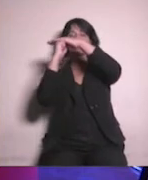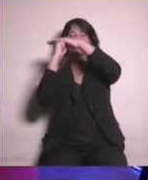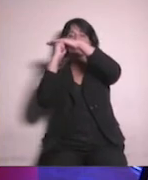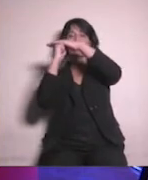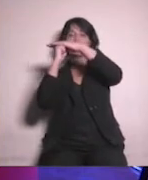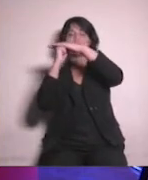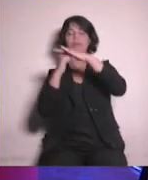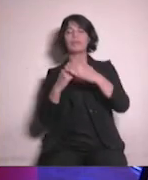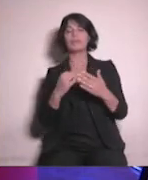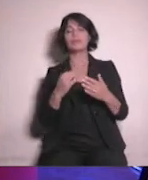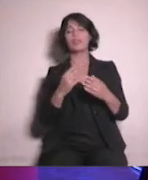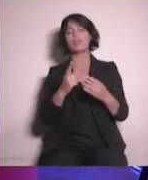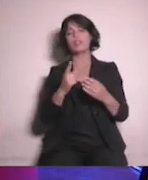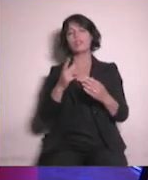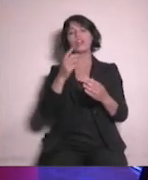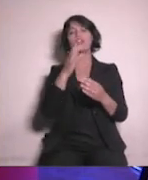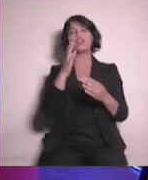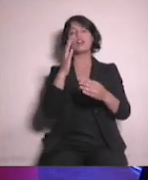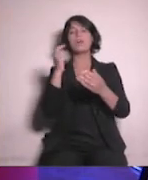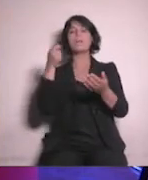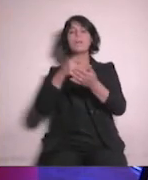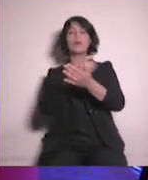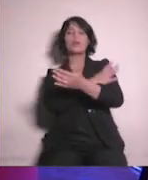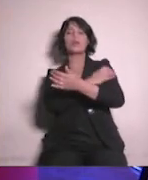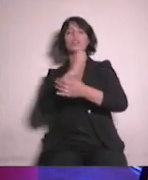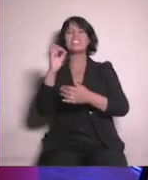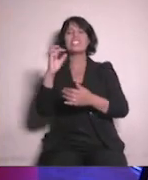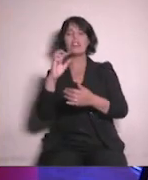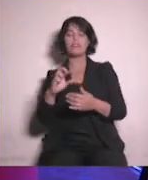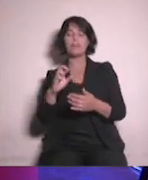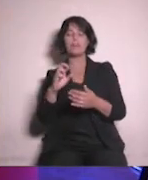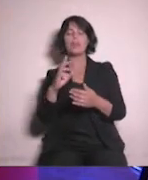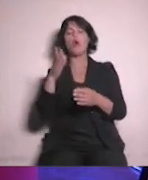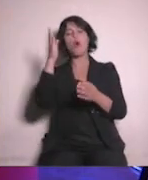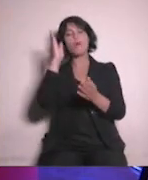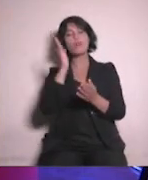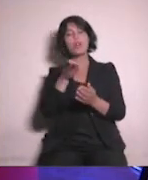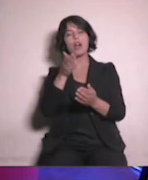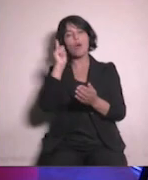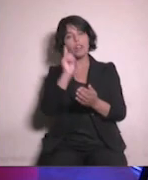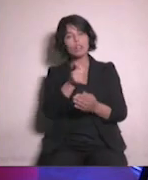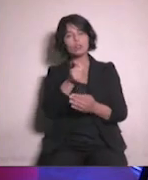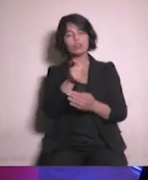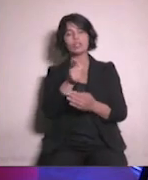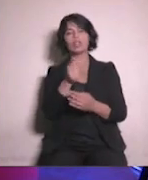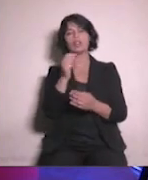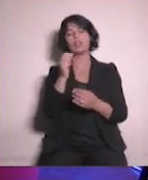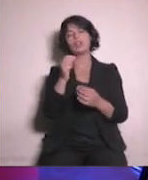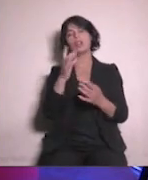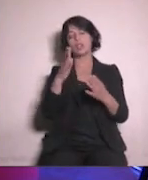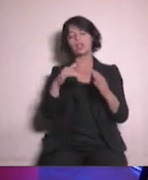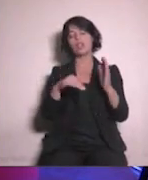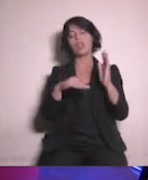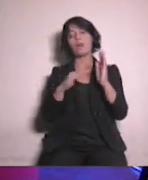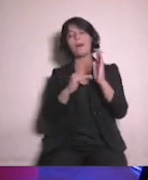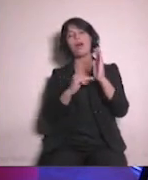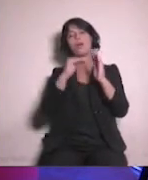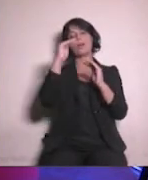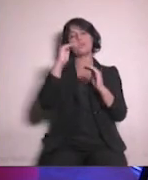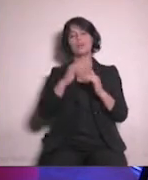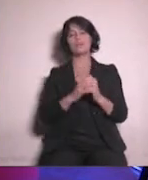de capitalización obligatoria es el pilar que va en cada uno y por lo tanto ese es un pilar que hay que aumentarlo y